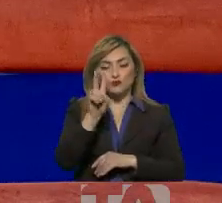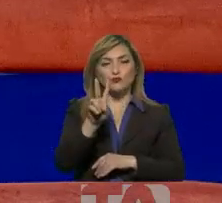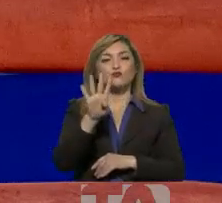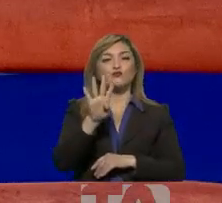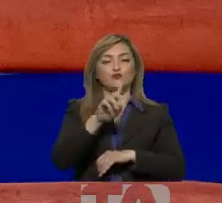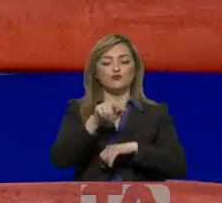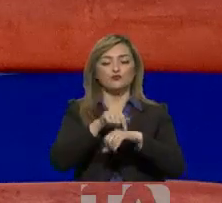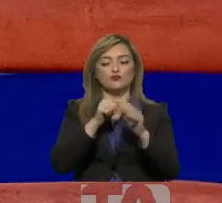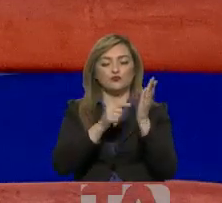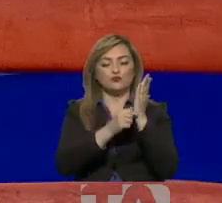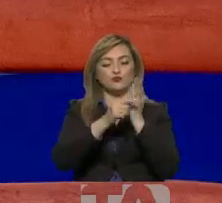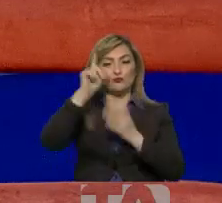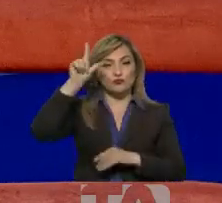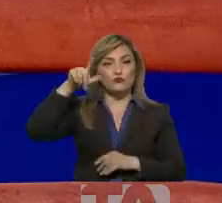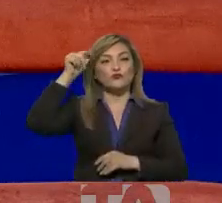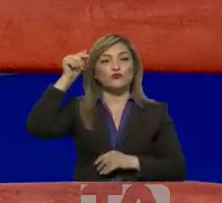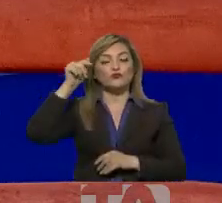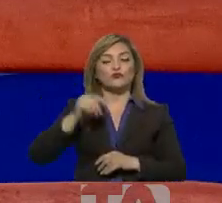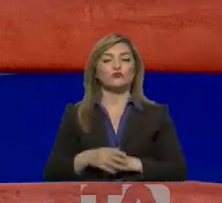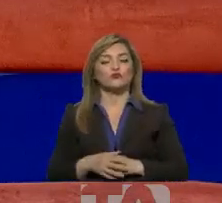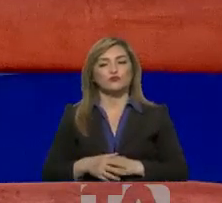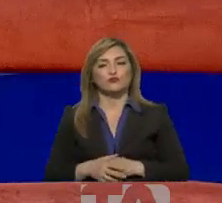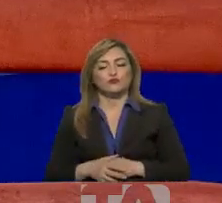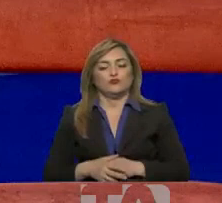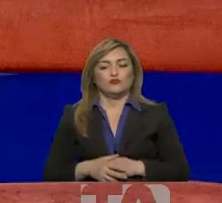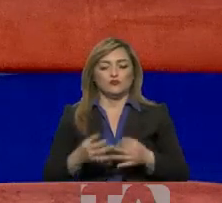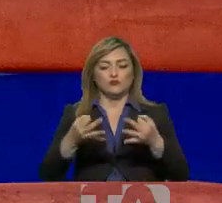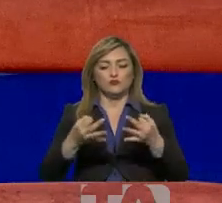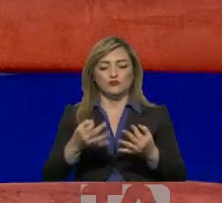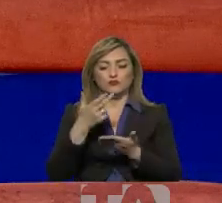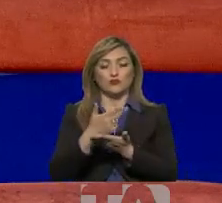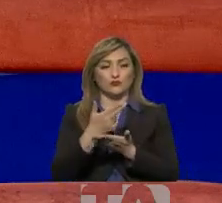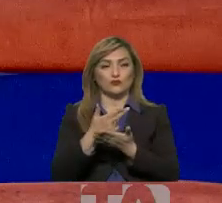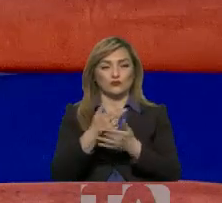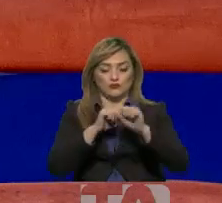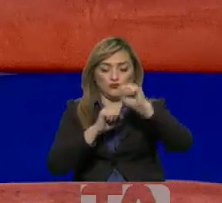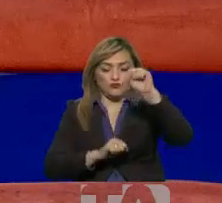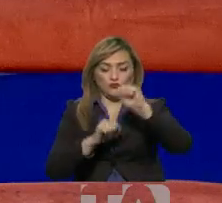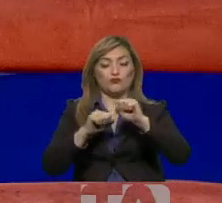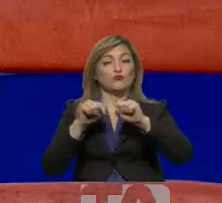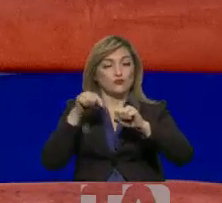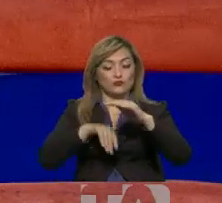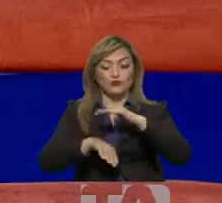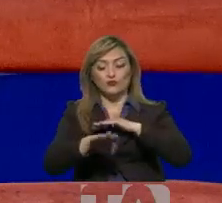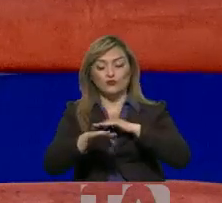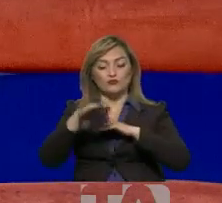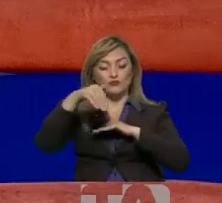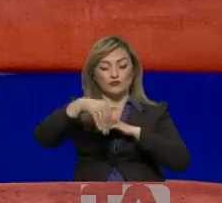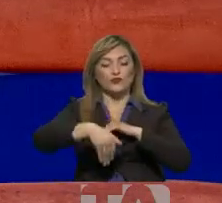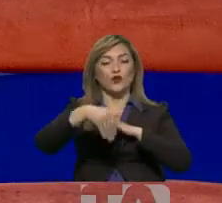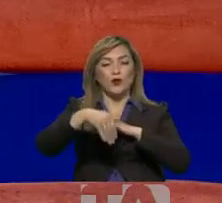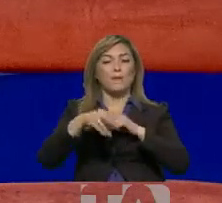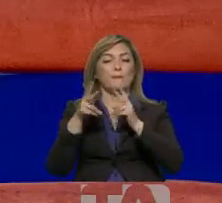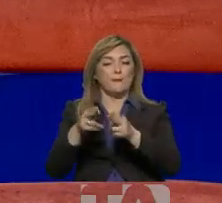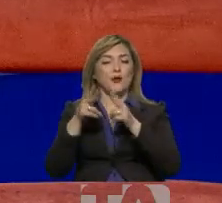24 Horas, el ministro de Gobierno, Patricio Pazmiño, confirmó que el arma que fue encontrada en el Estero Salado en Guayaquil sí fue